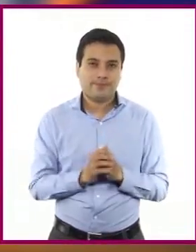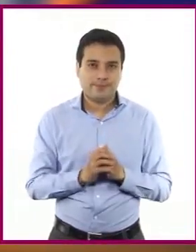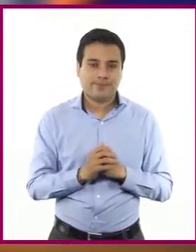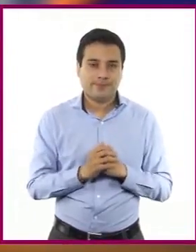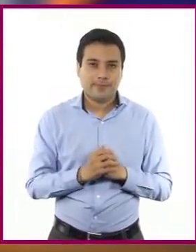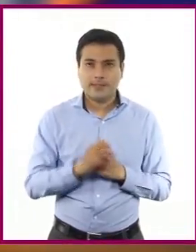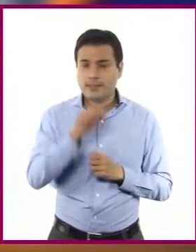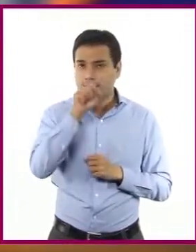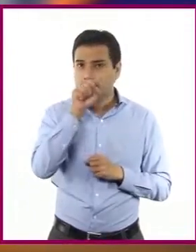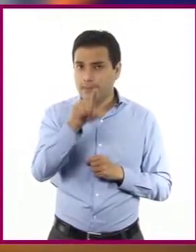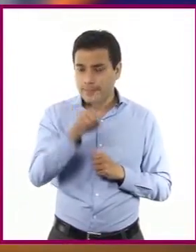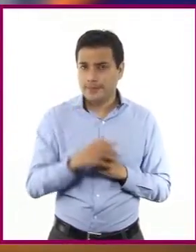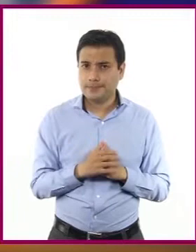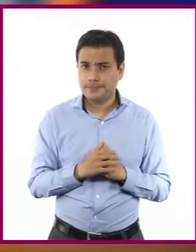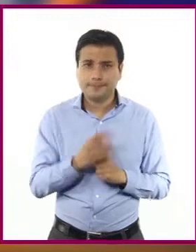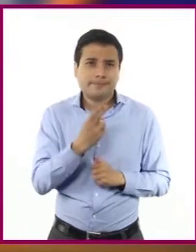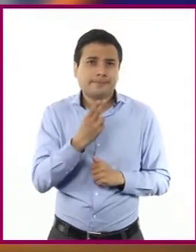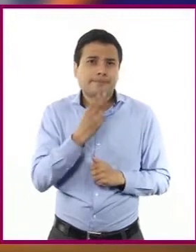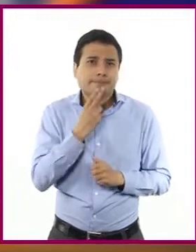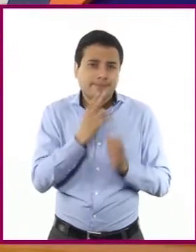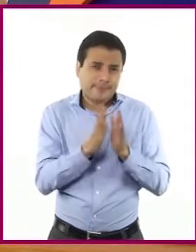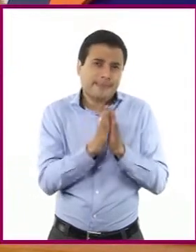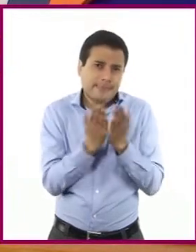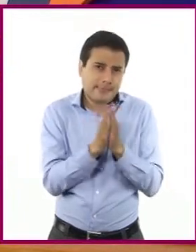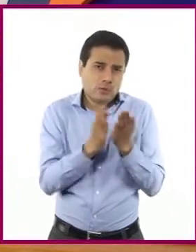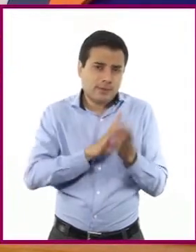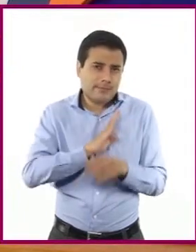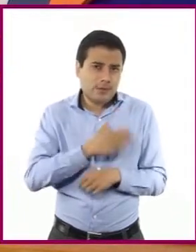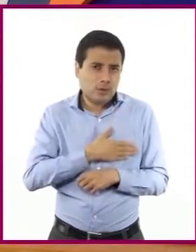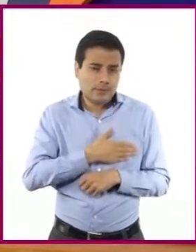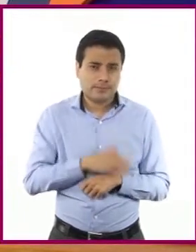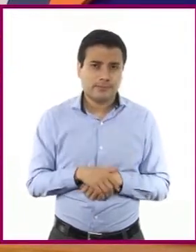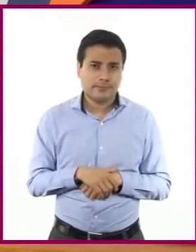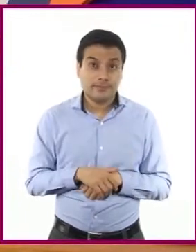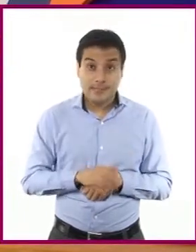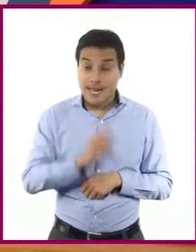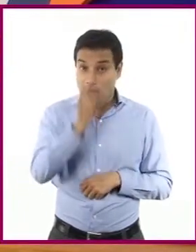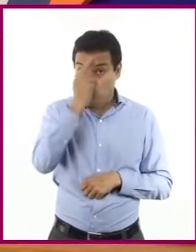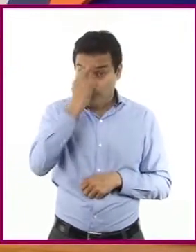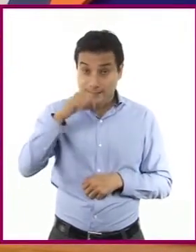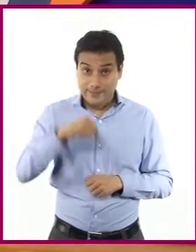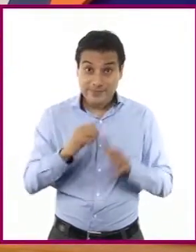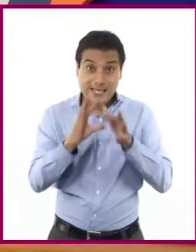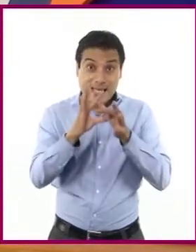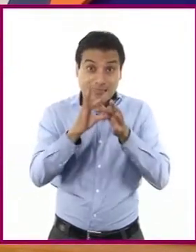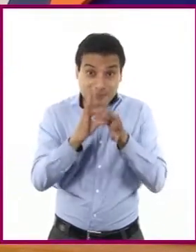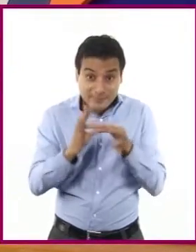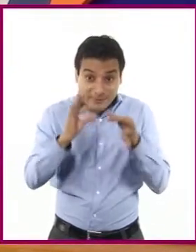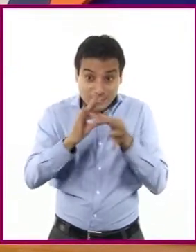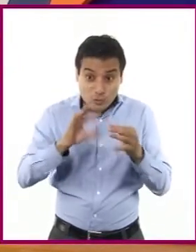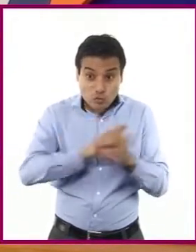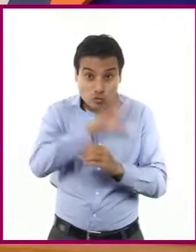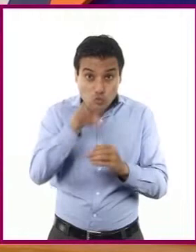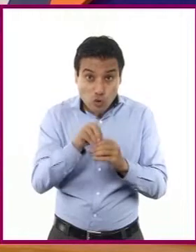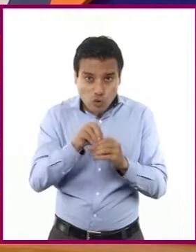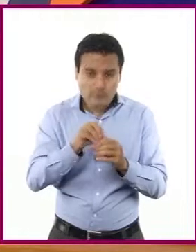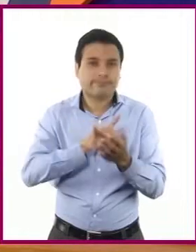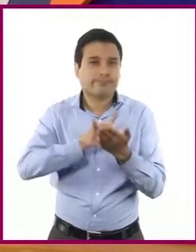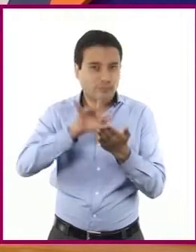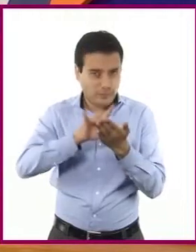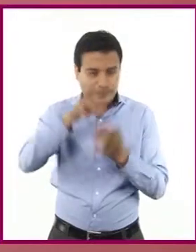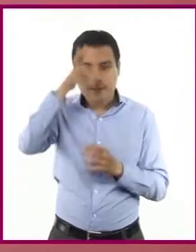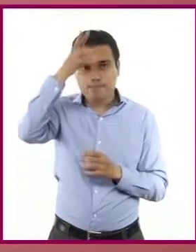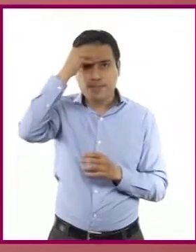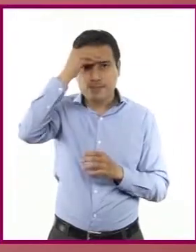También podría ayudarles tener a la mano su libro de texto. Recuerden que todo lo que veamos durante la sesión les servirá para reforzar sus